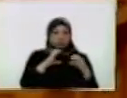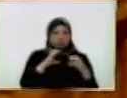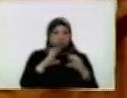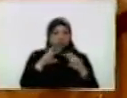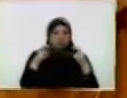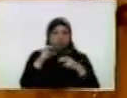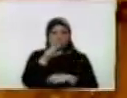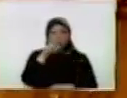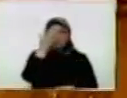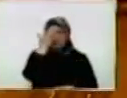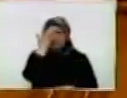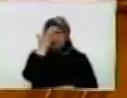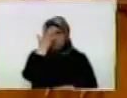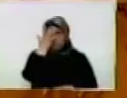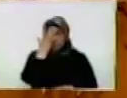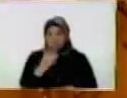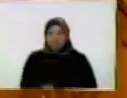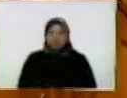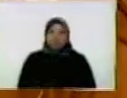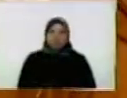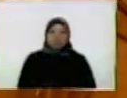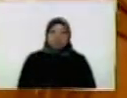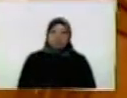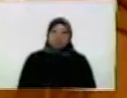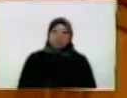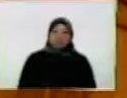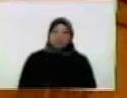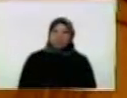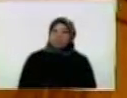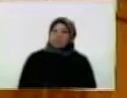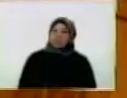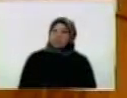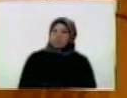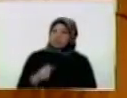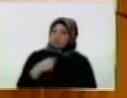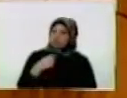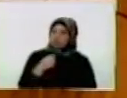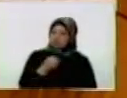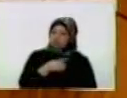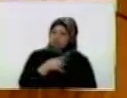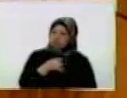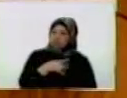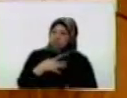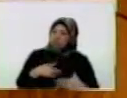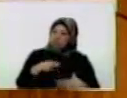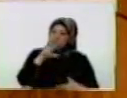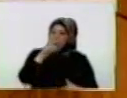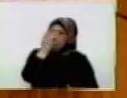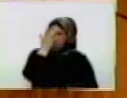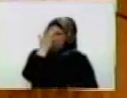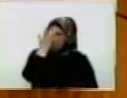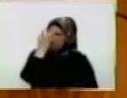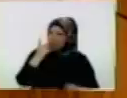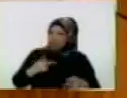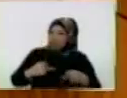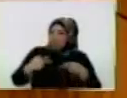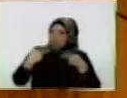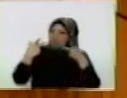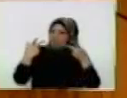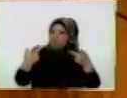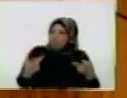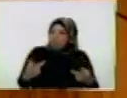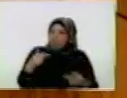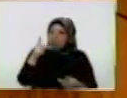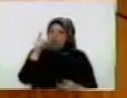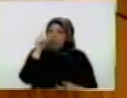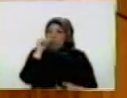febrero, sí, es algo que uno debe valorar en el ser humano, y en lo particular, así como uno valora a sus padres, a sus